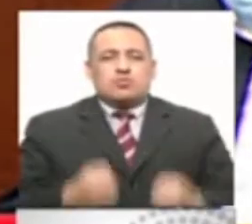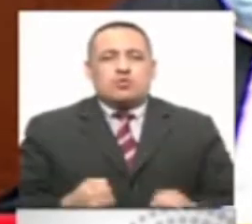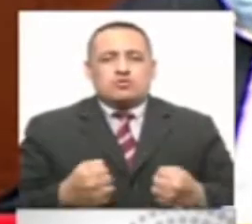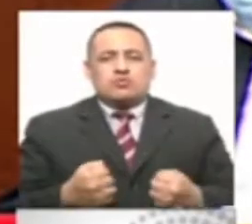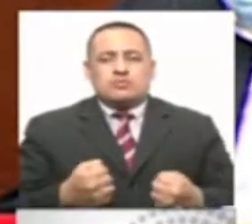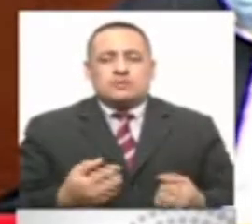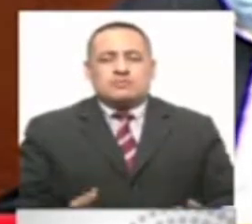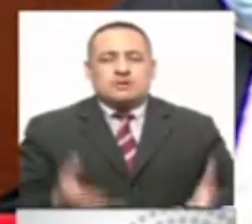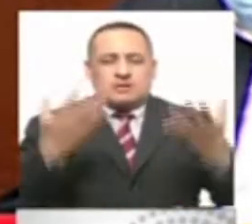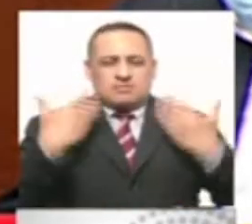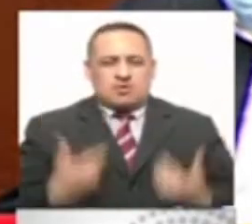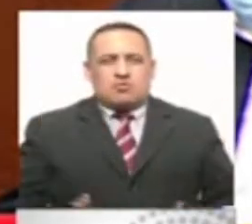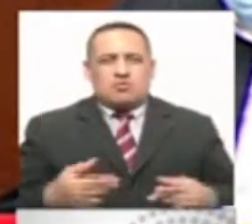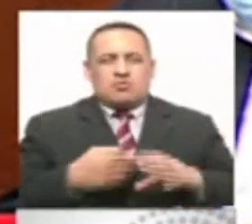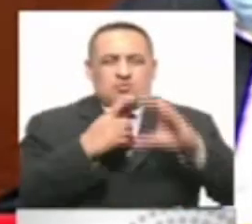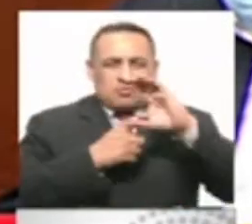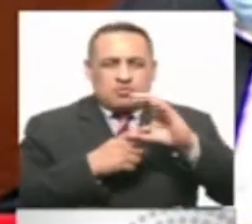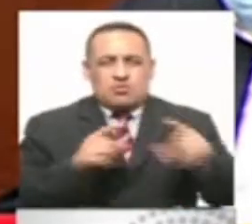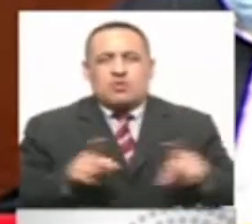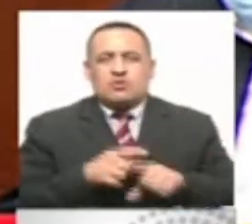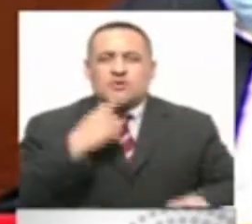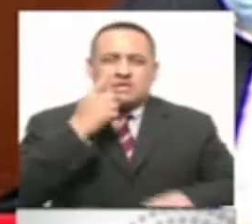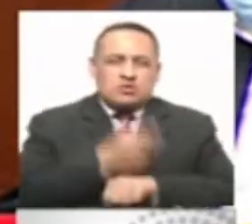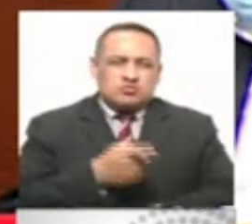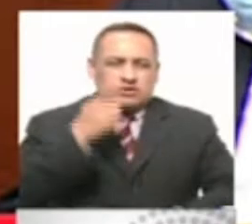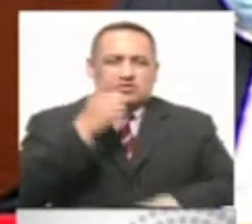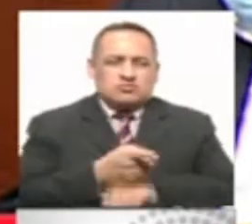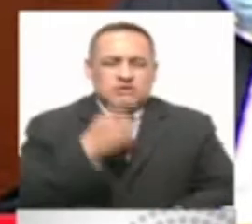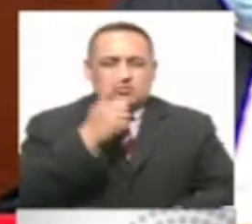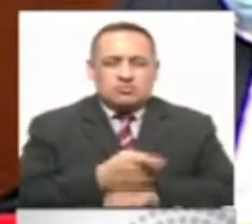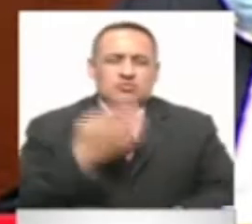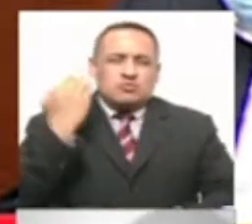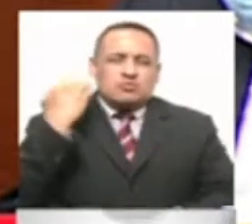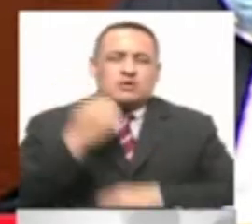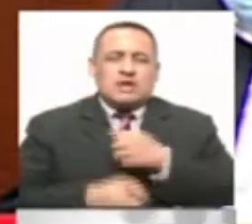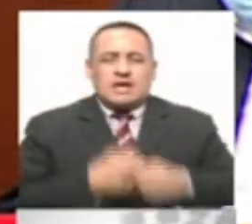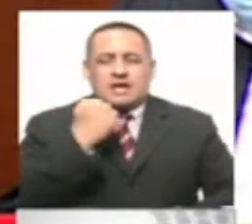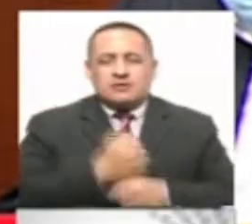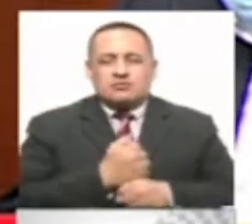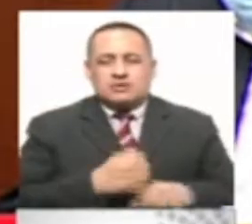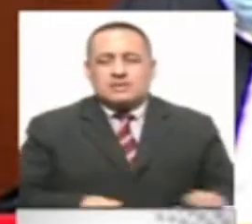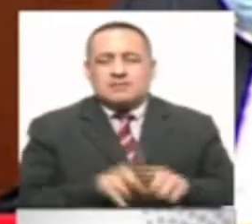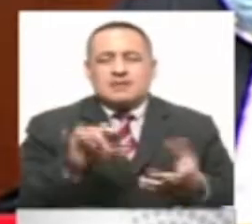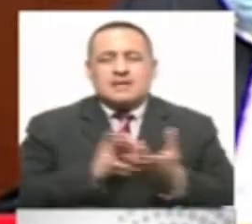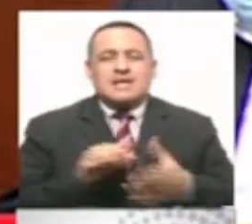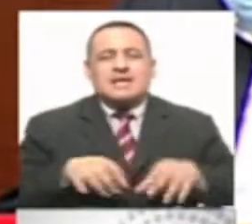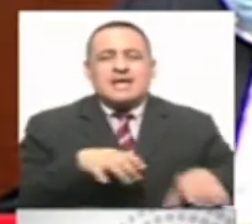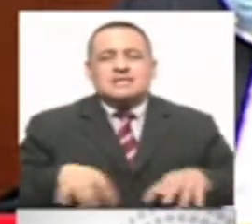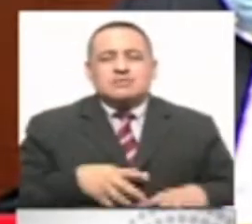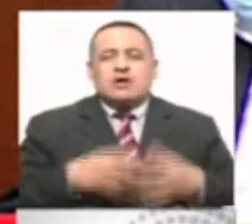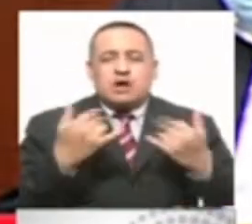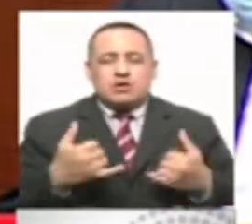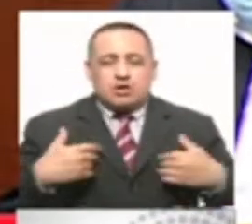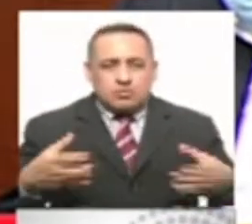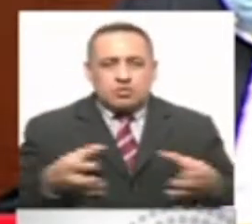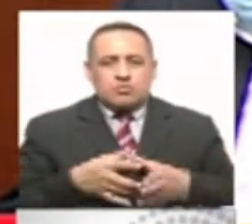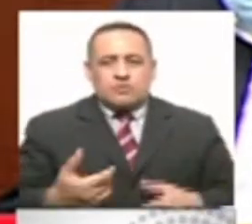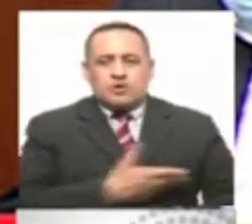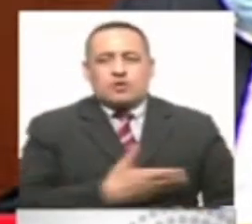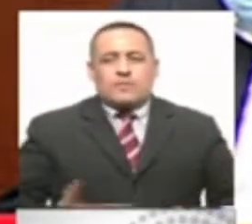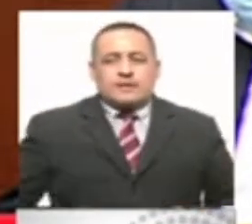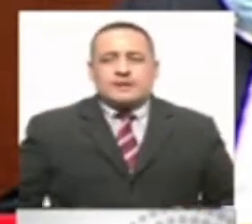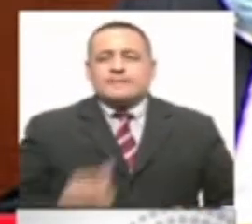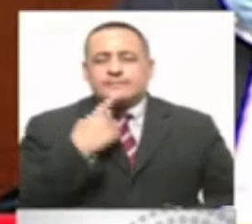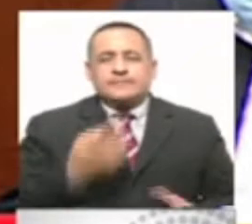tinte rojo cuando hemos denunciado el terrorismo desde muchísimos años atrás. Y lo que estamos haciendo nosotros como gobierno